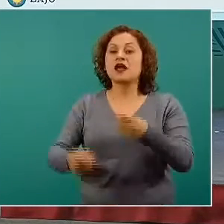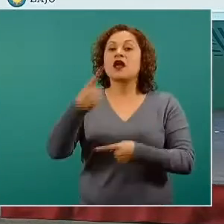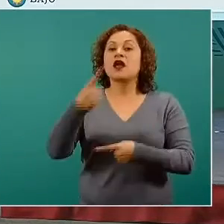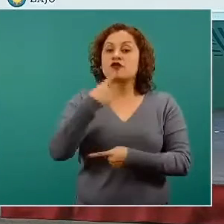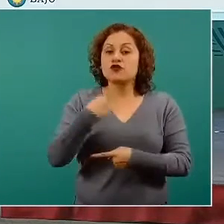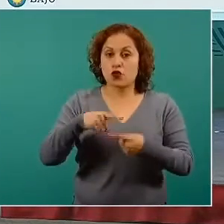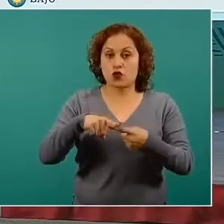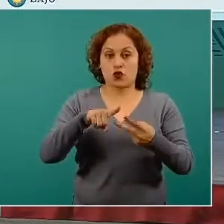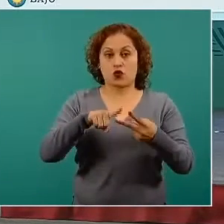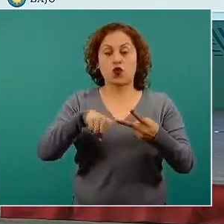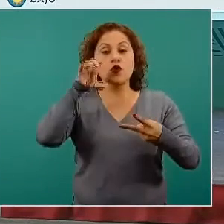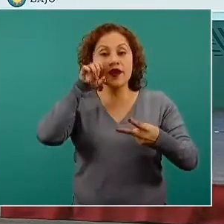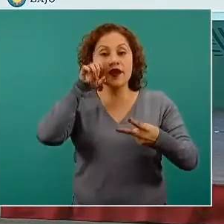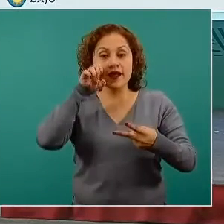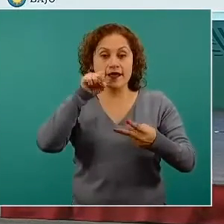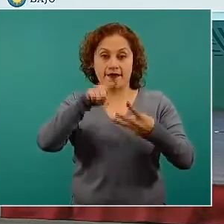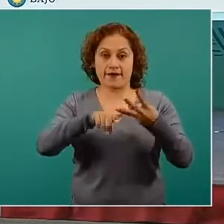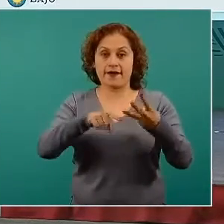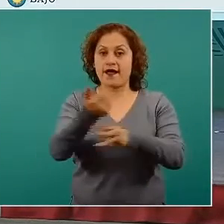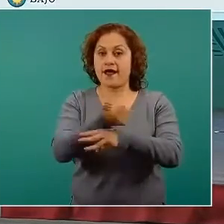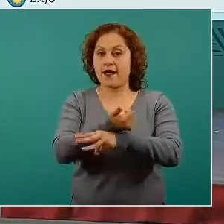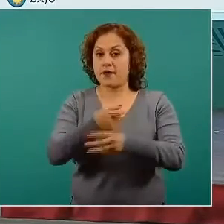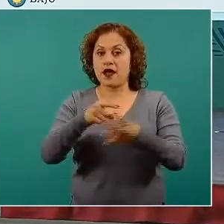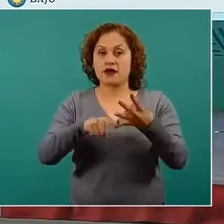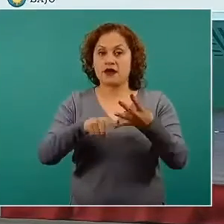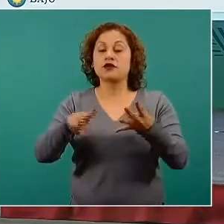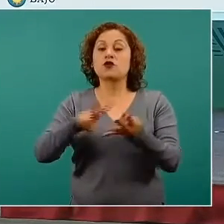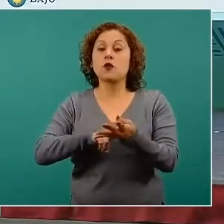verde, tenemos un rango.